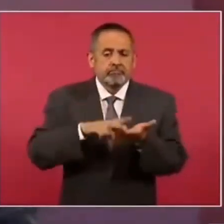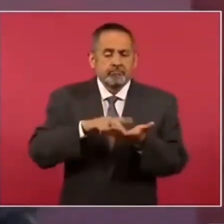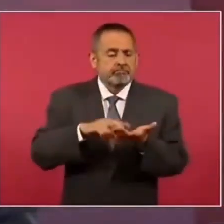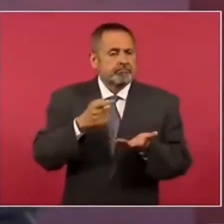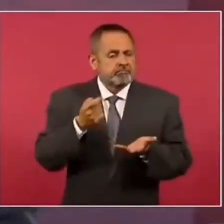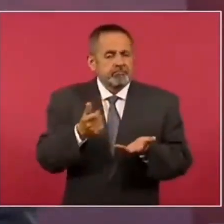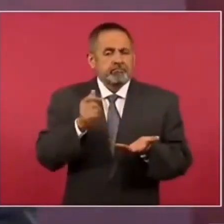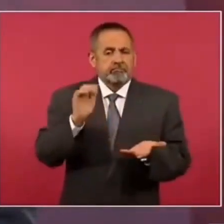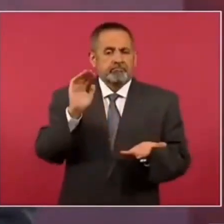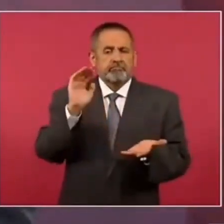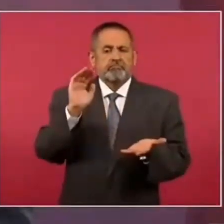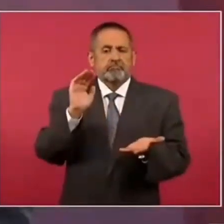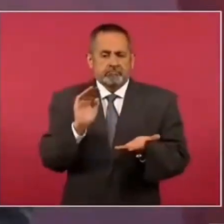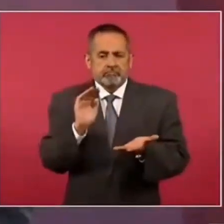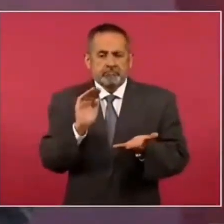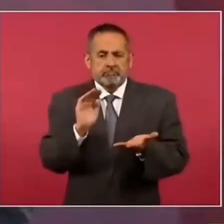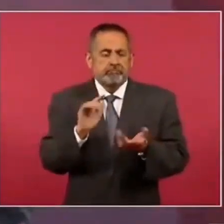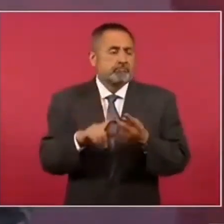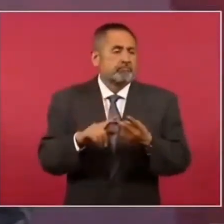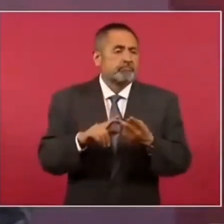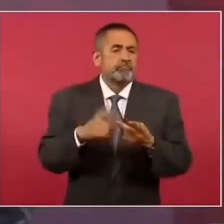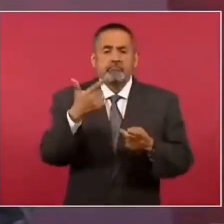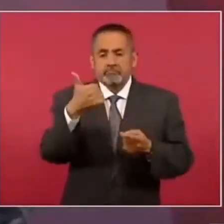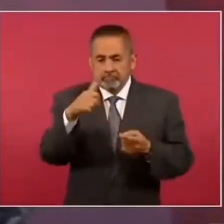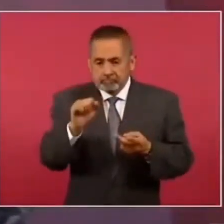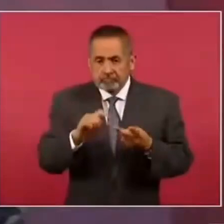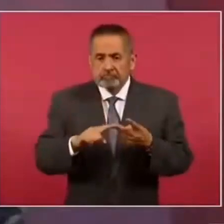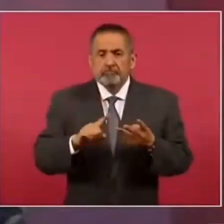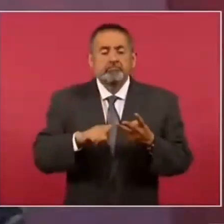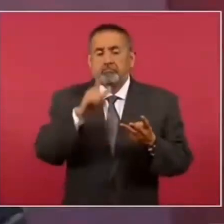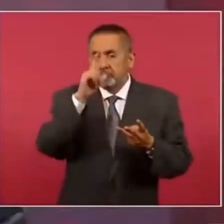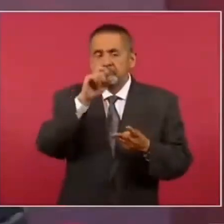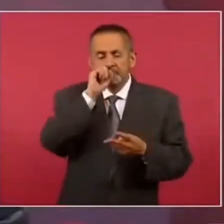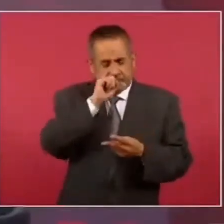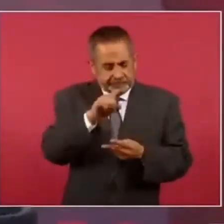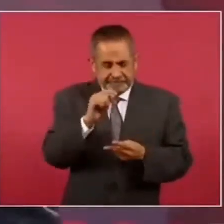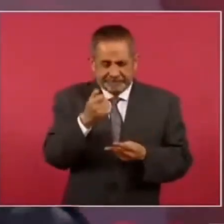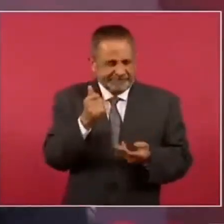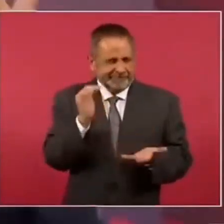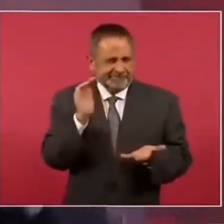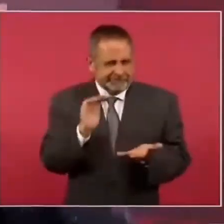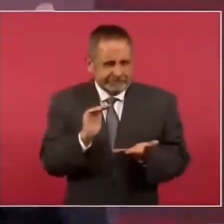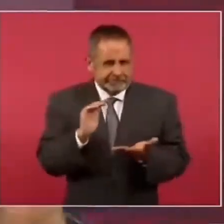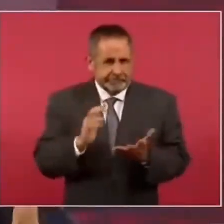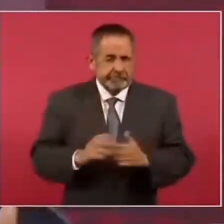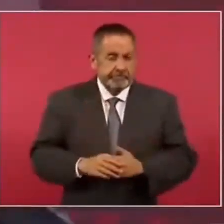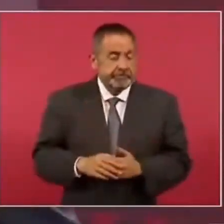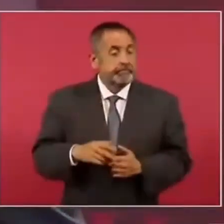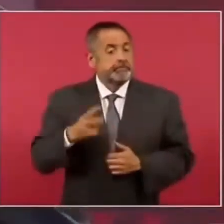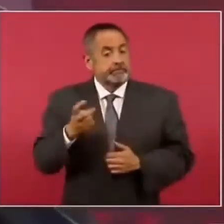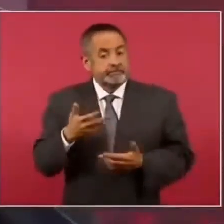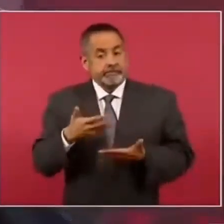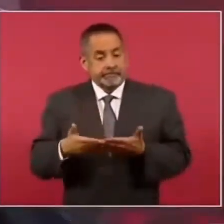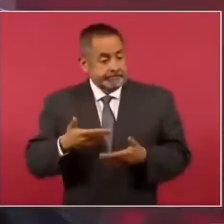gas, de luz en términos reales. Pero con esto